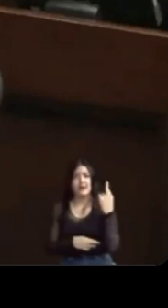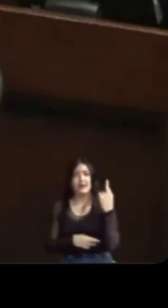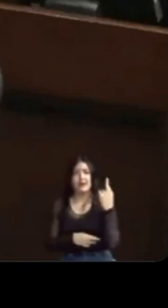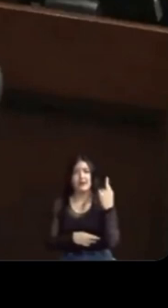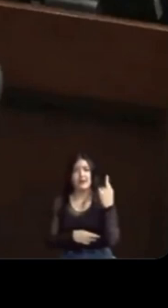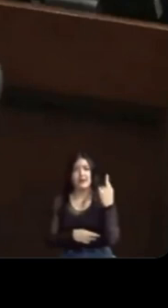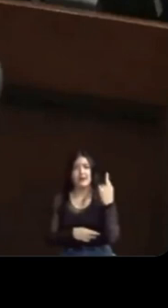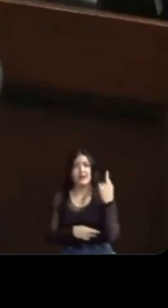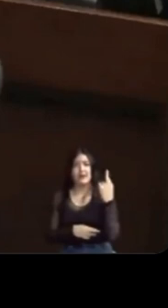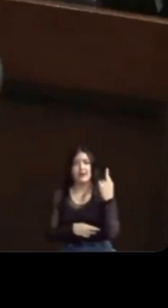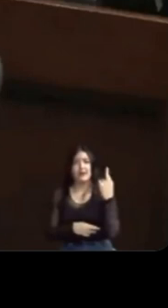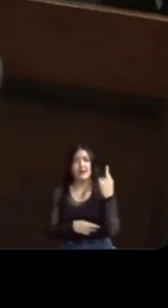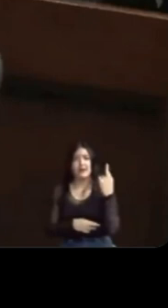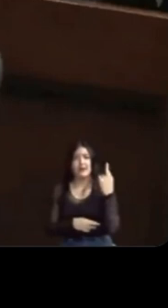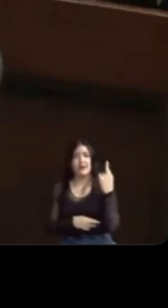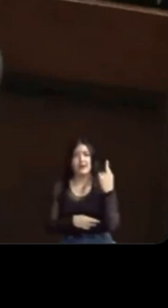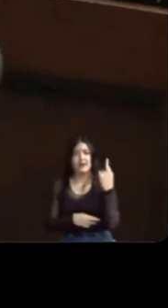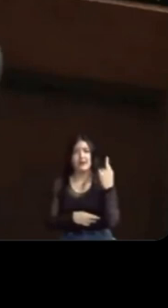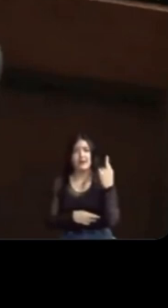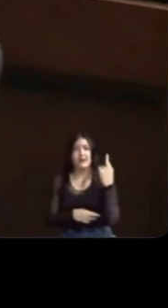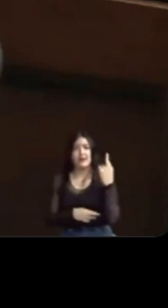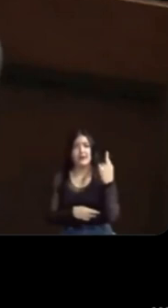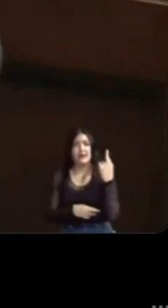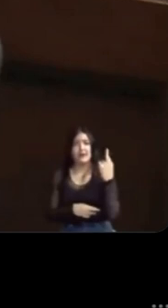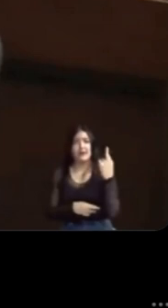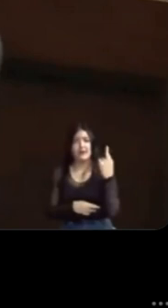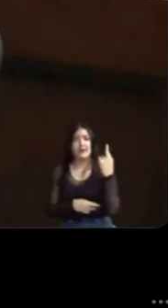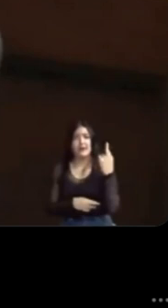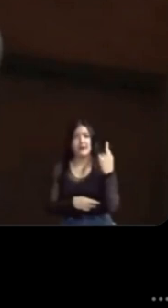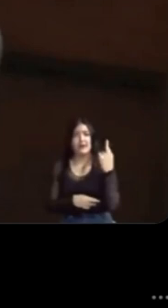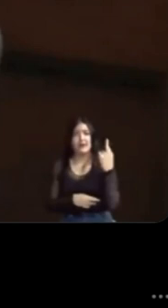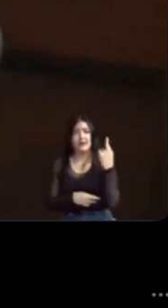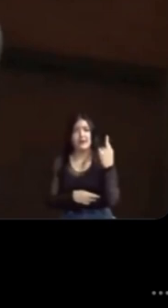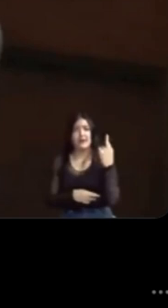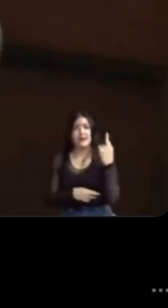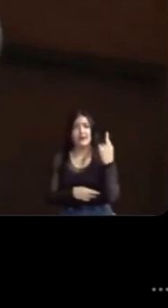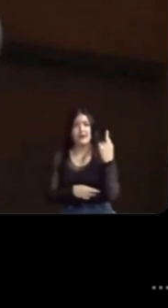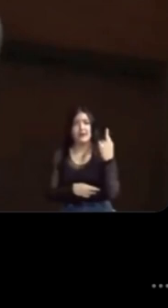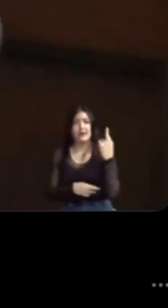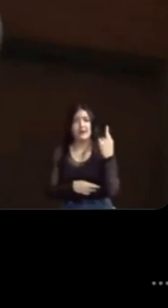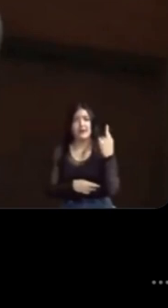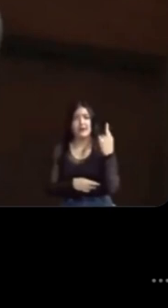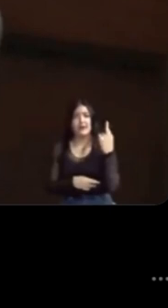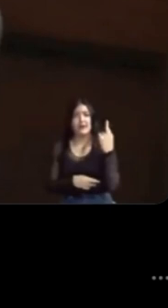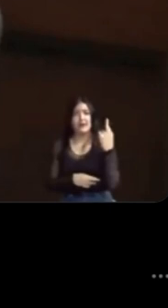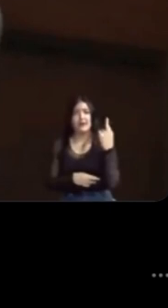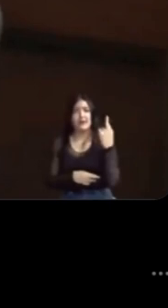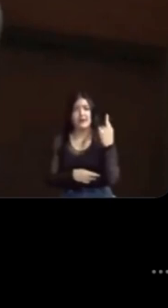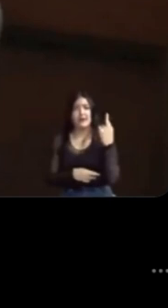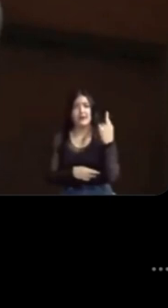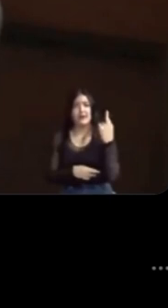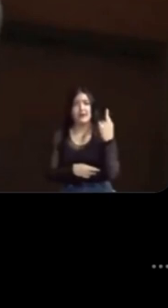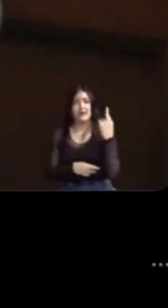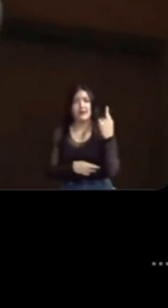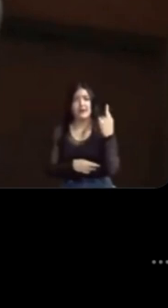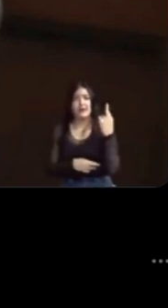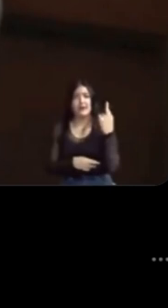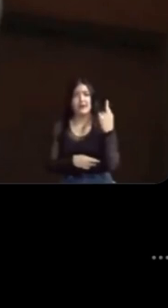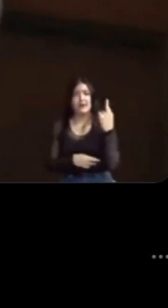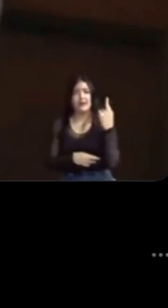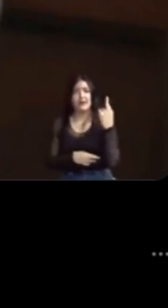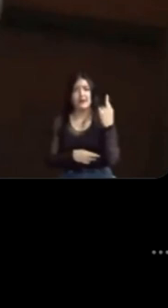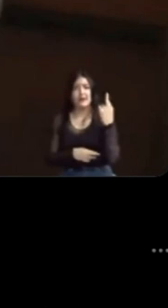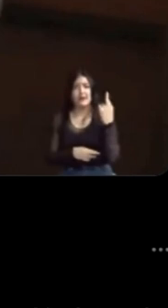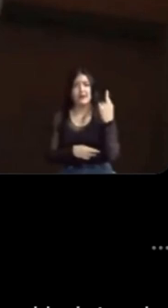exportar nuestros productos. Porque Israel además tiene vocación importadora. Es una economía dinámica con un PIB per cápita superior a los 40 mil